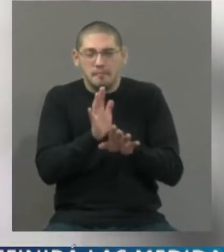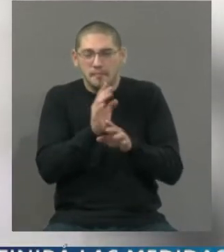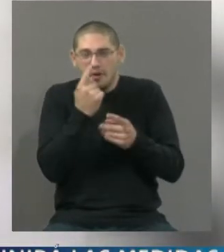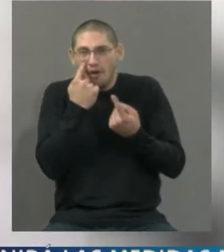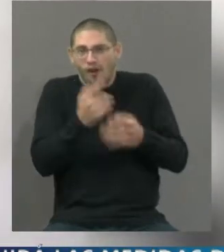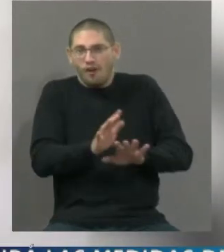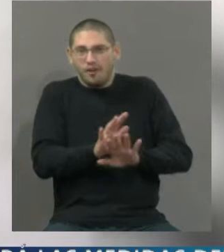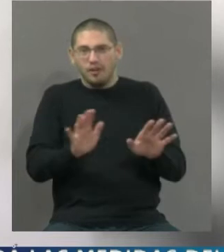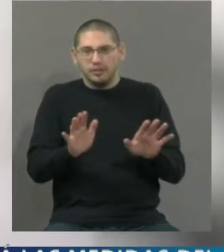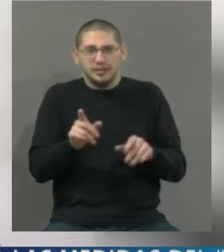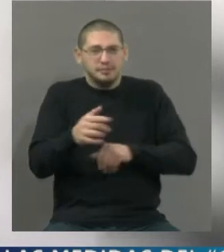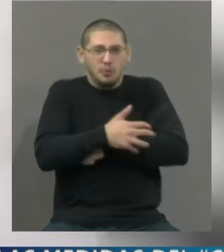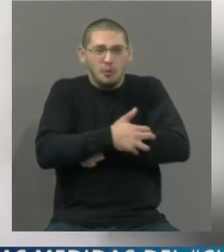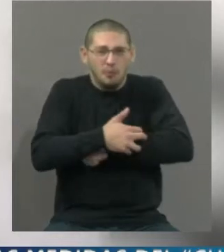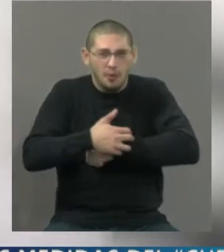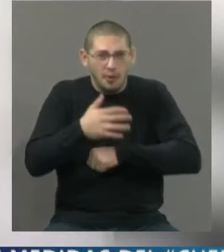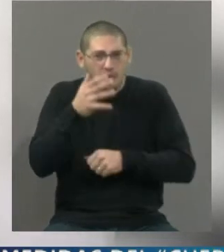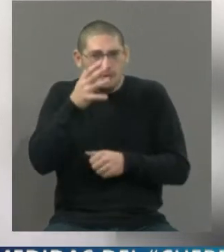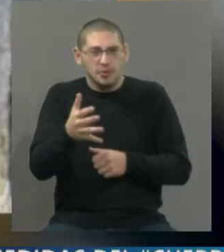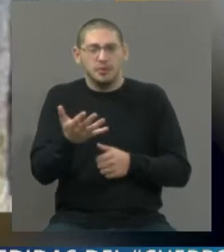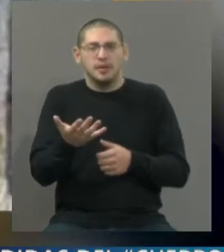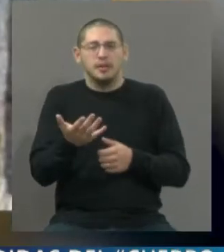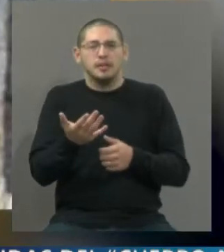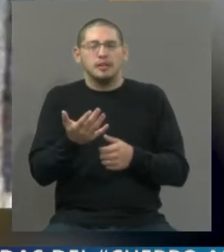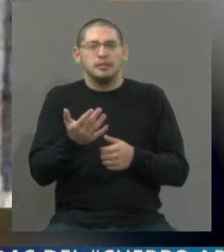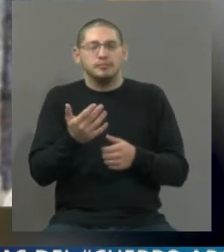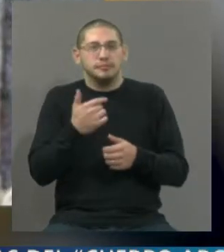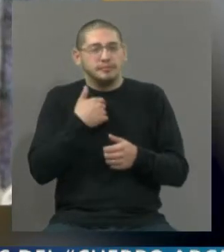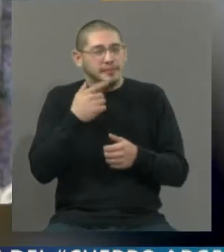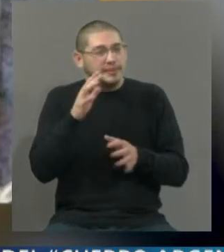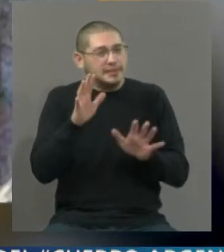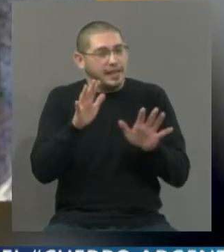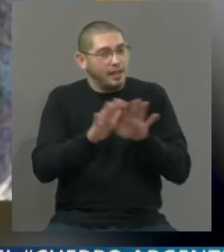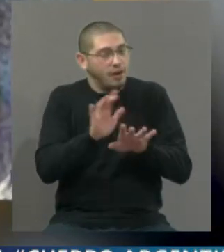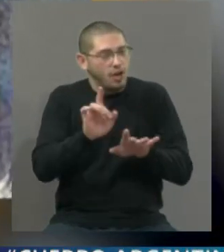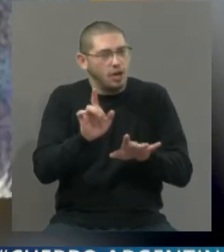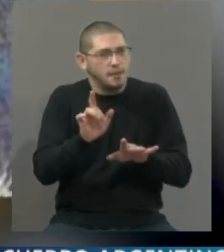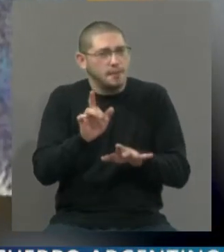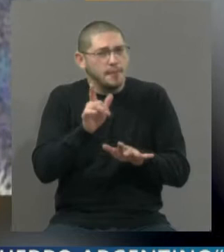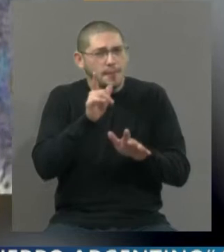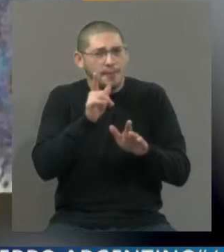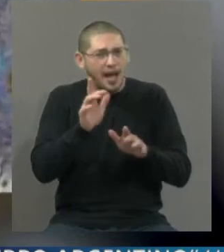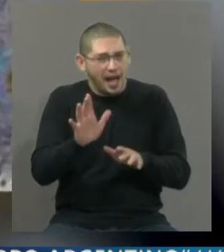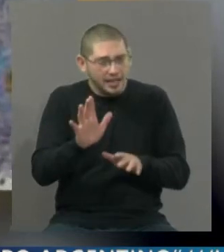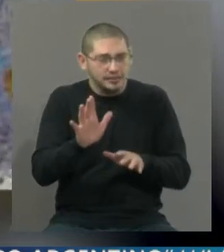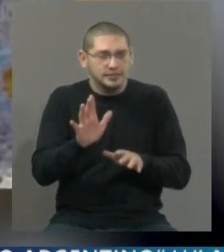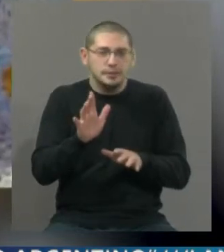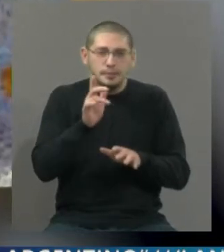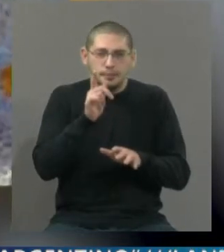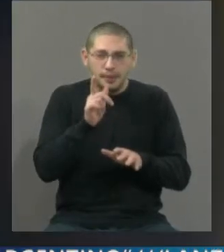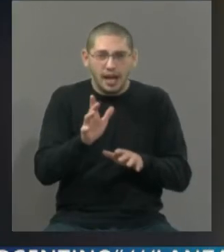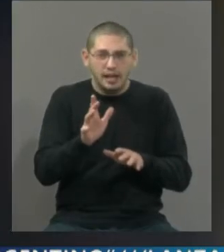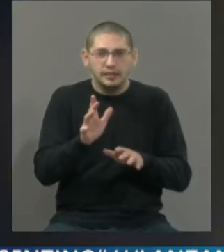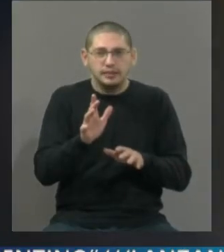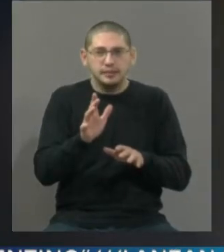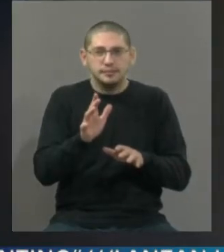pobre, prácticamente no tiene recursos, si no me quiero equivocar, pero sí, creo que solamente tiene miliciano y